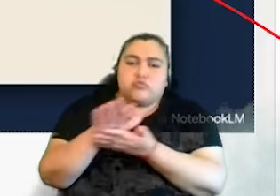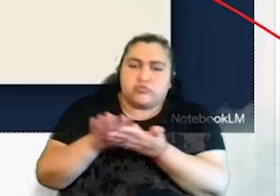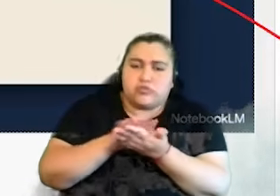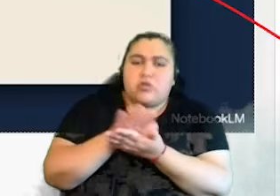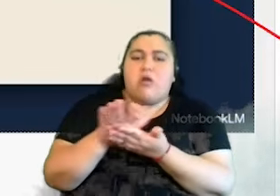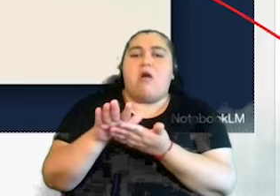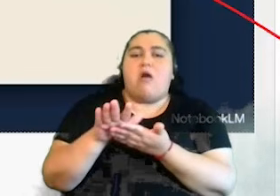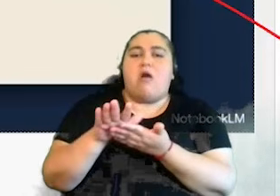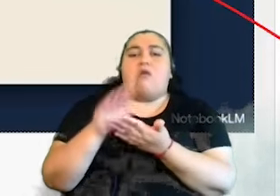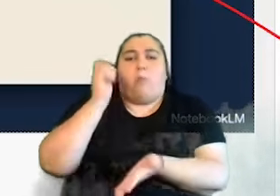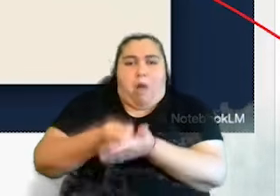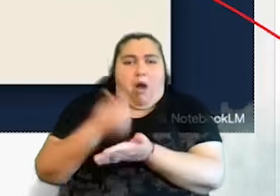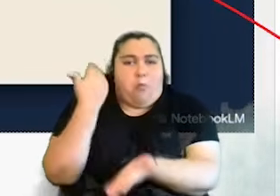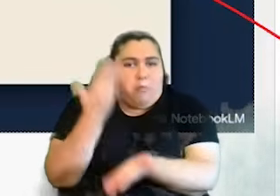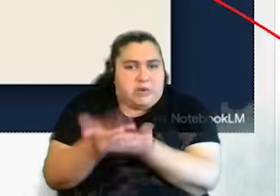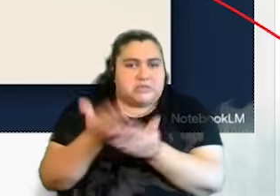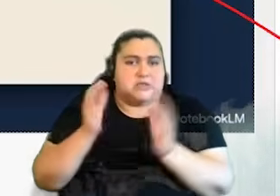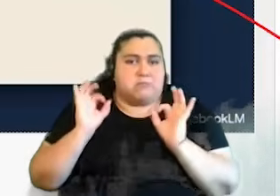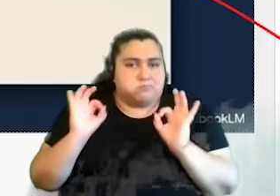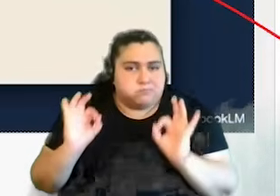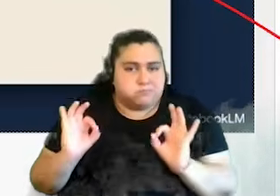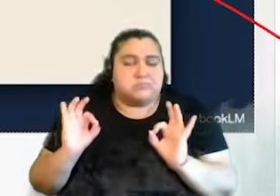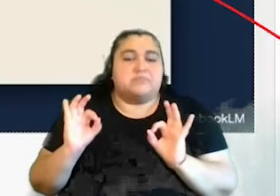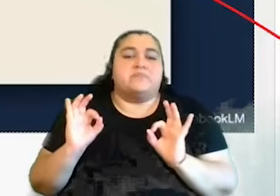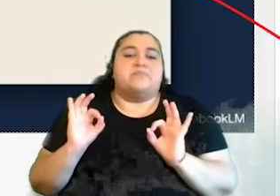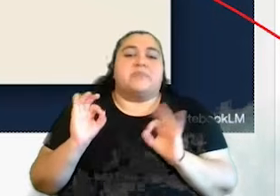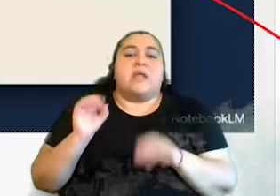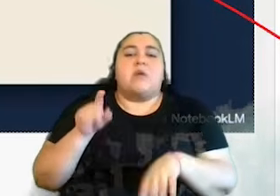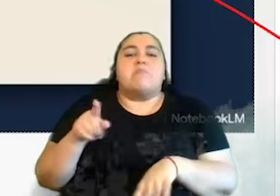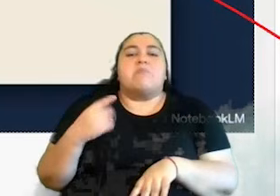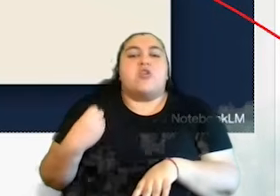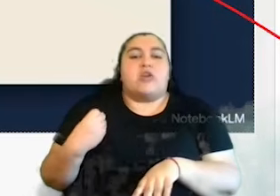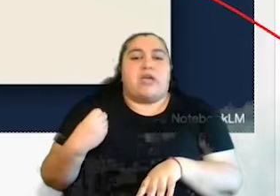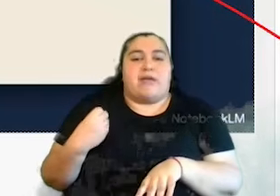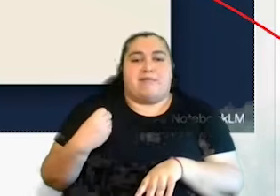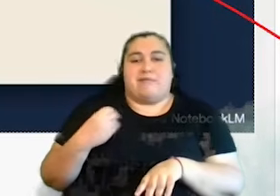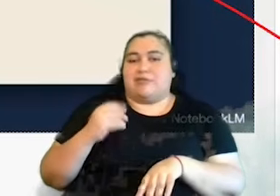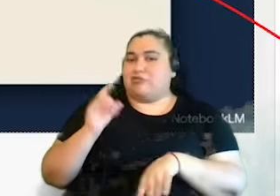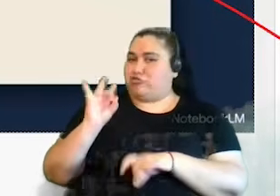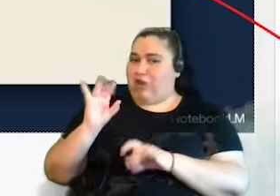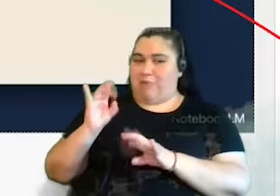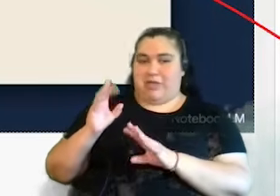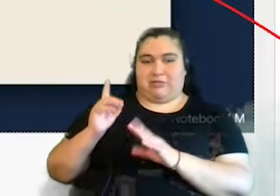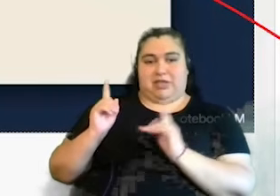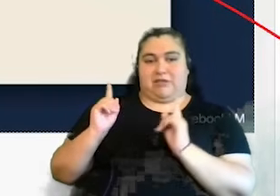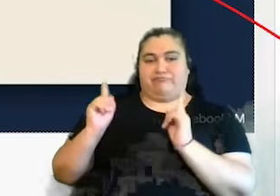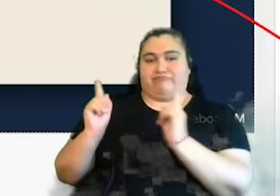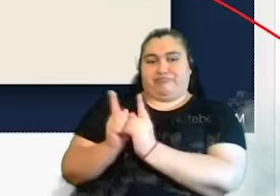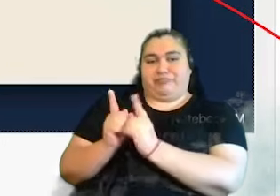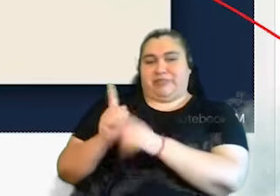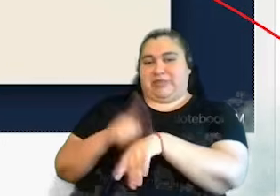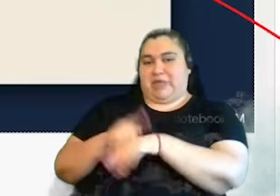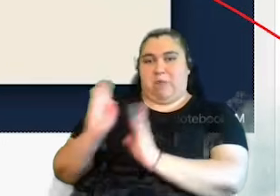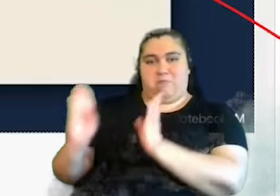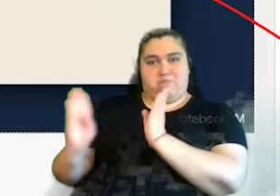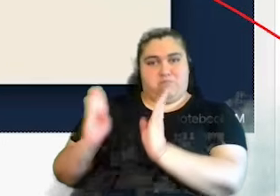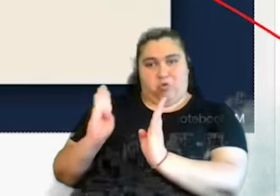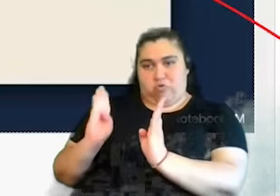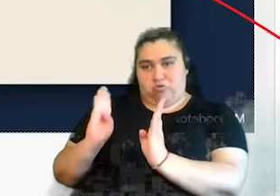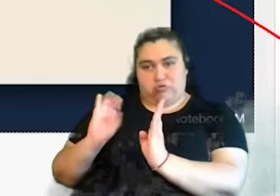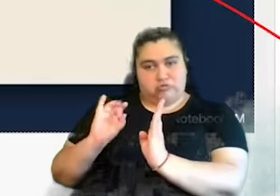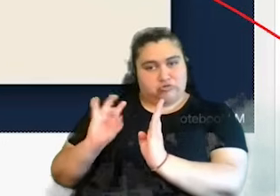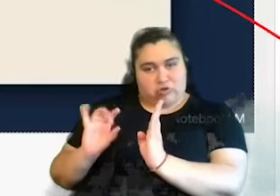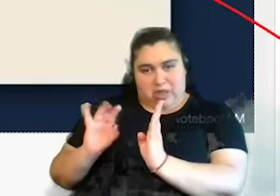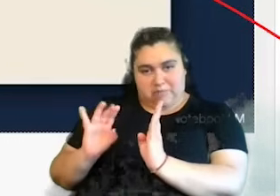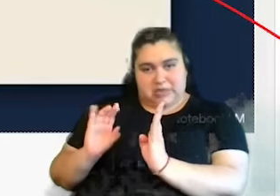pago, pero en este caso se le intima un plazo. El plazo es días desde que se